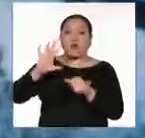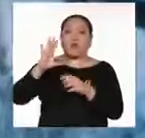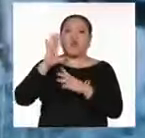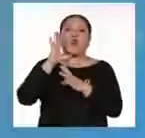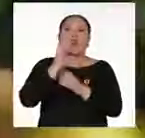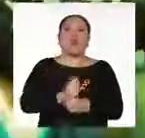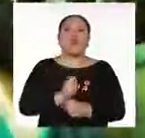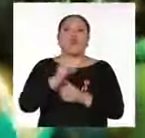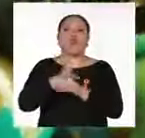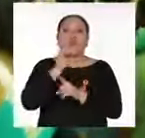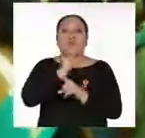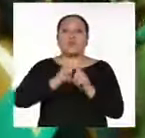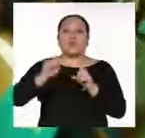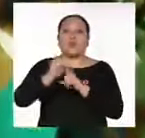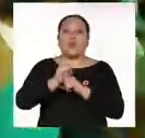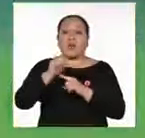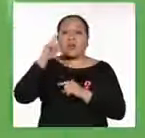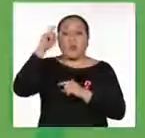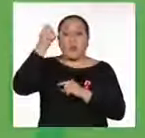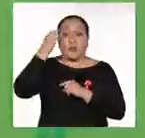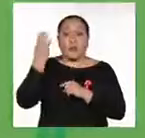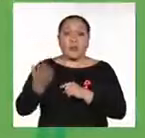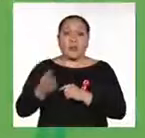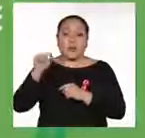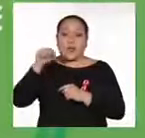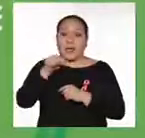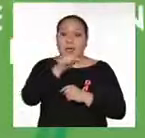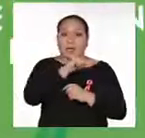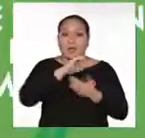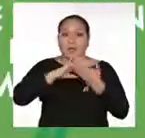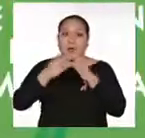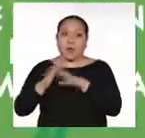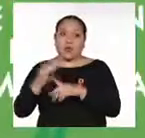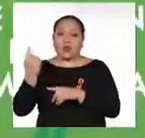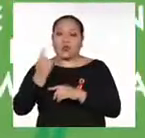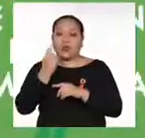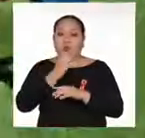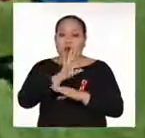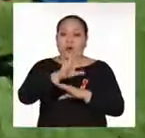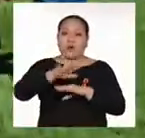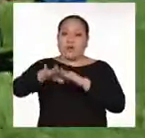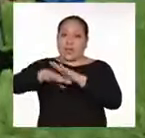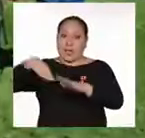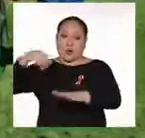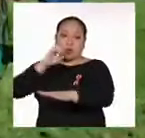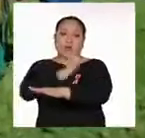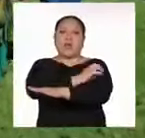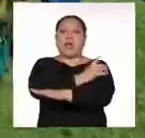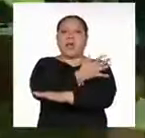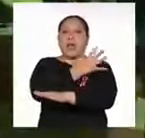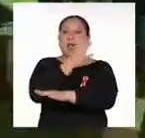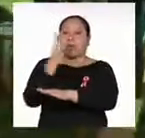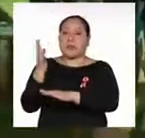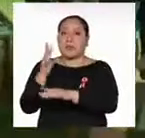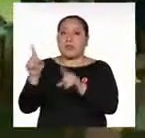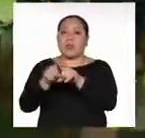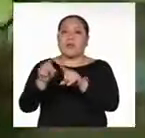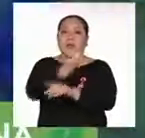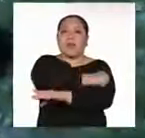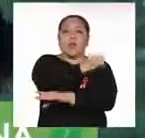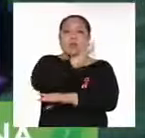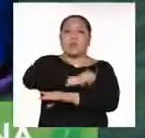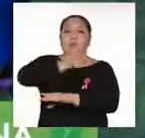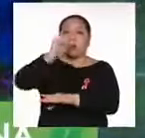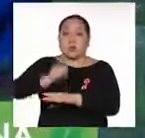costumbres sociales, económicas y políticas. Estos pueblos no solo se ubican en la Amazonía, también están en los Andes y dependiendo dónde